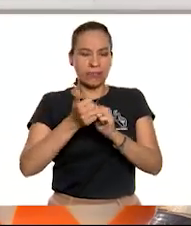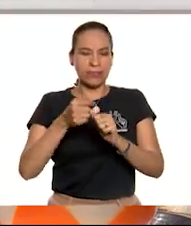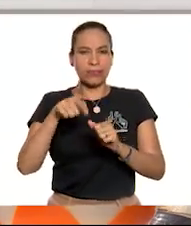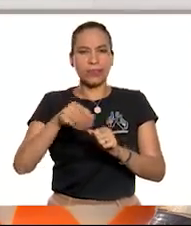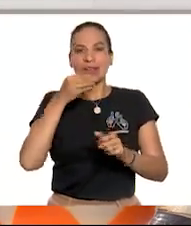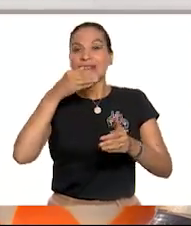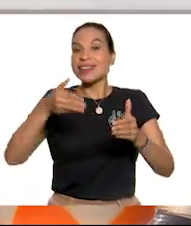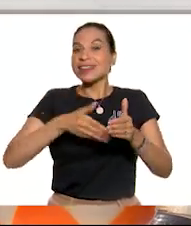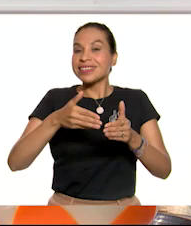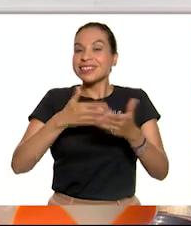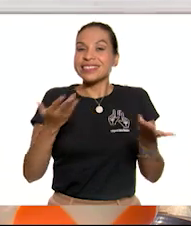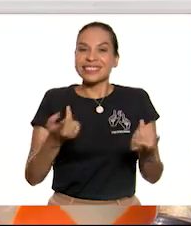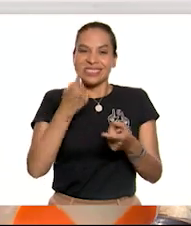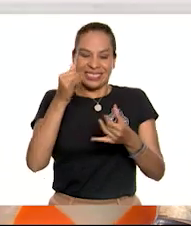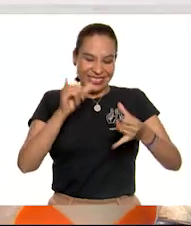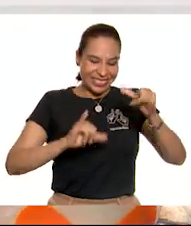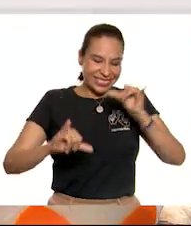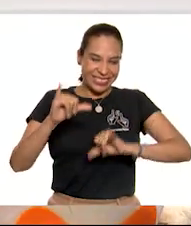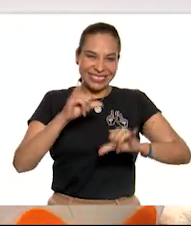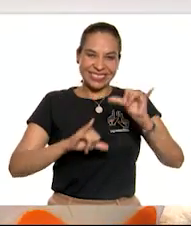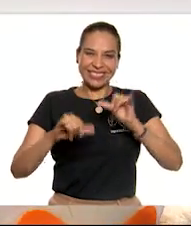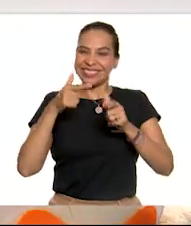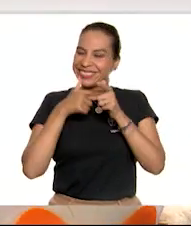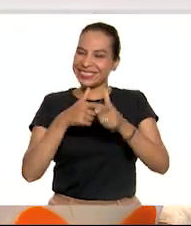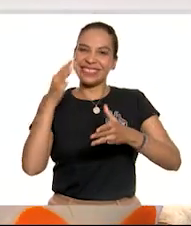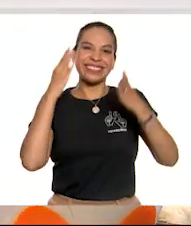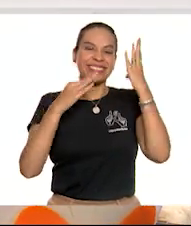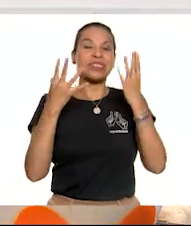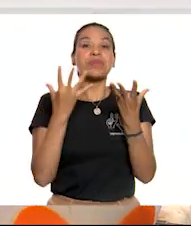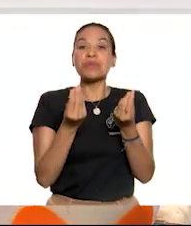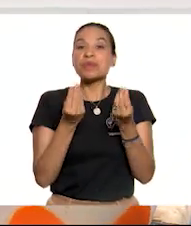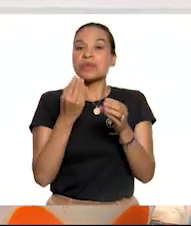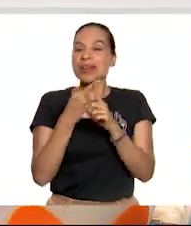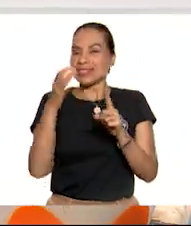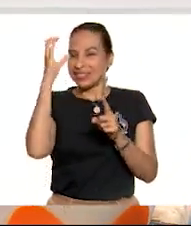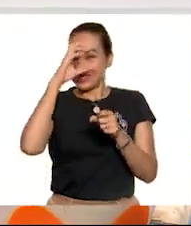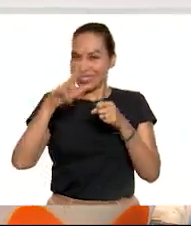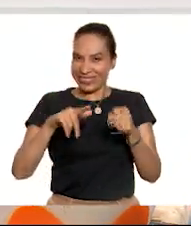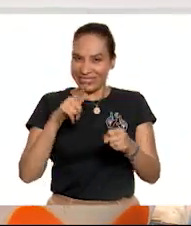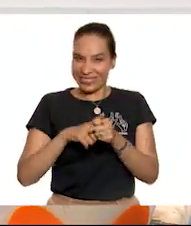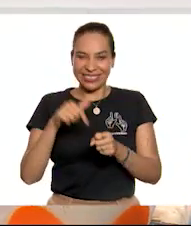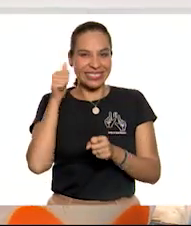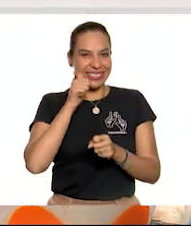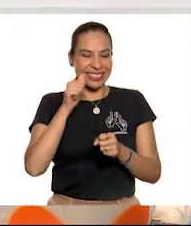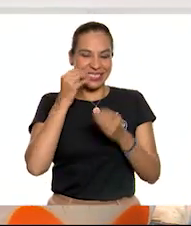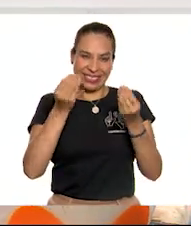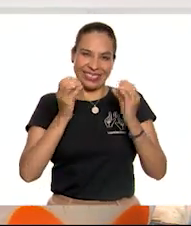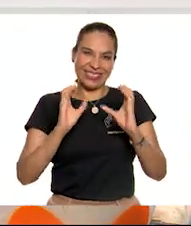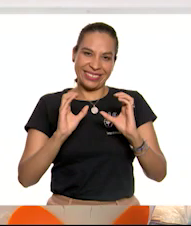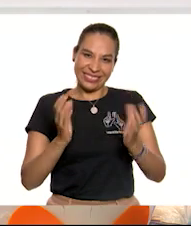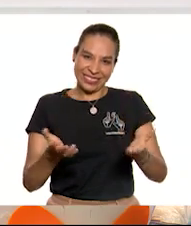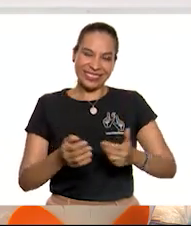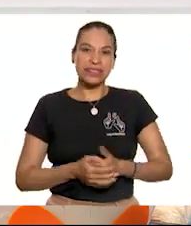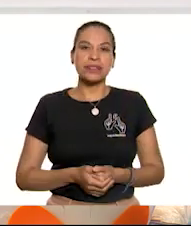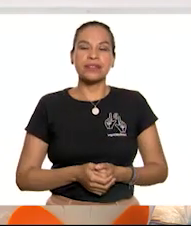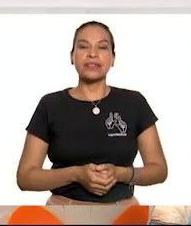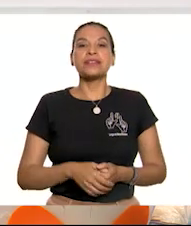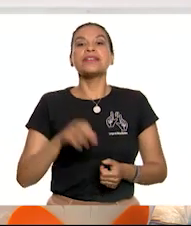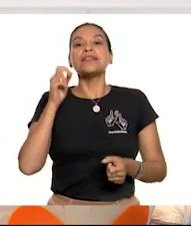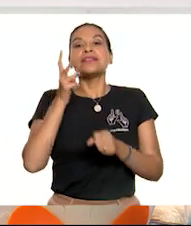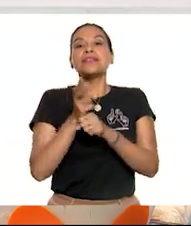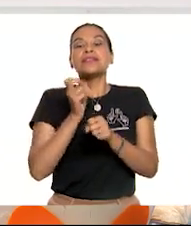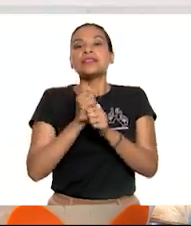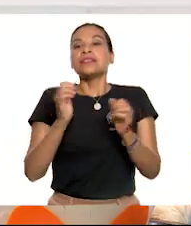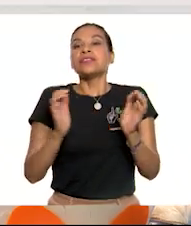nuestra cocina en un laboratorio y seguir aprendiendo mucho sobre ciencias naturales. Siempre con mucho cuidado, ¿eh? Los invito